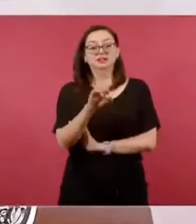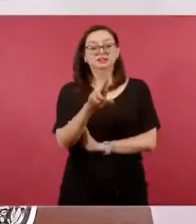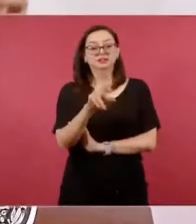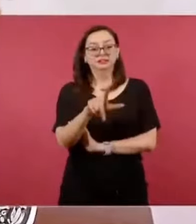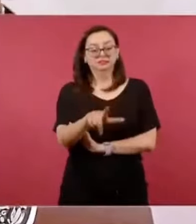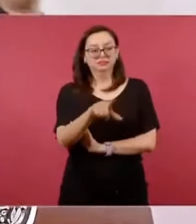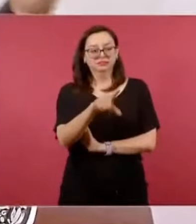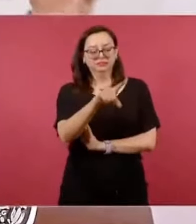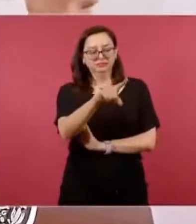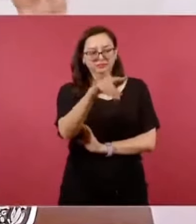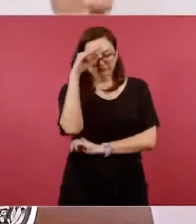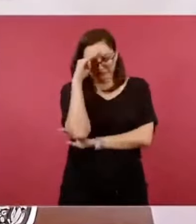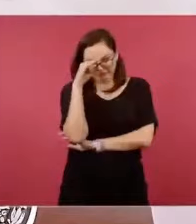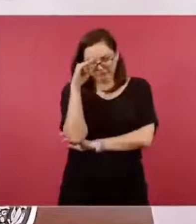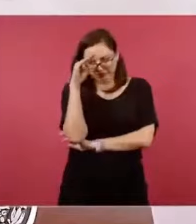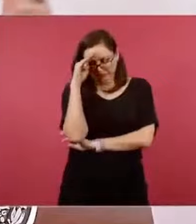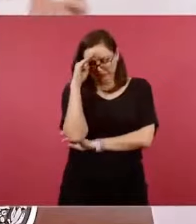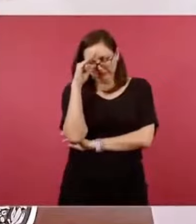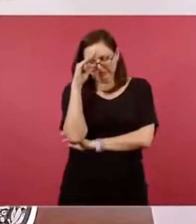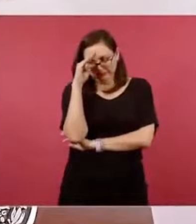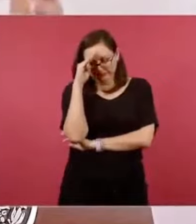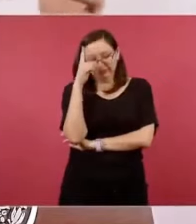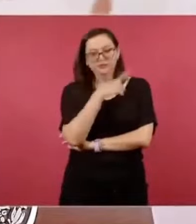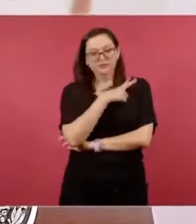está pensando que eso es